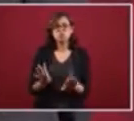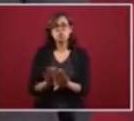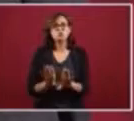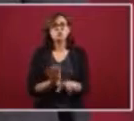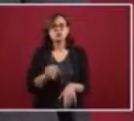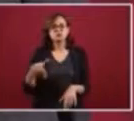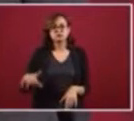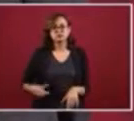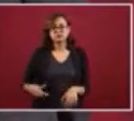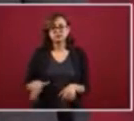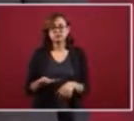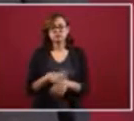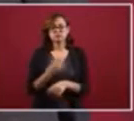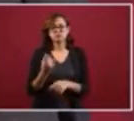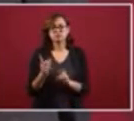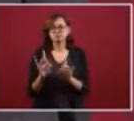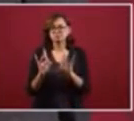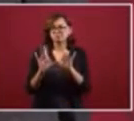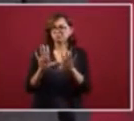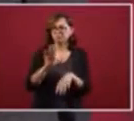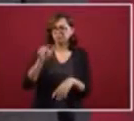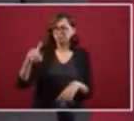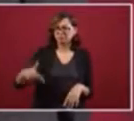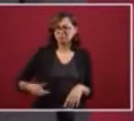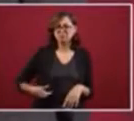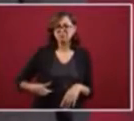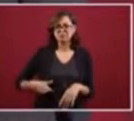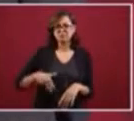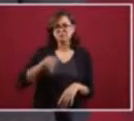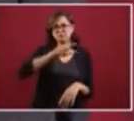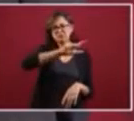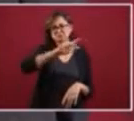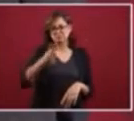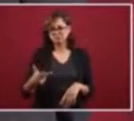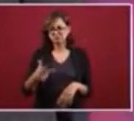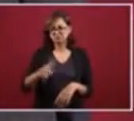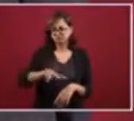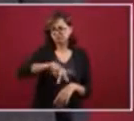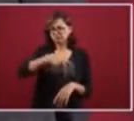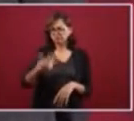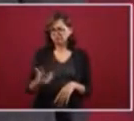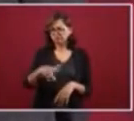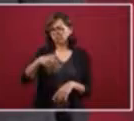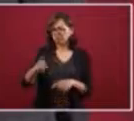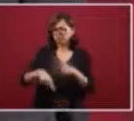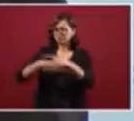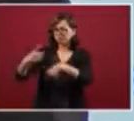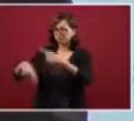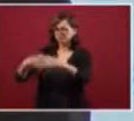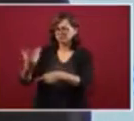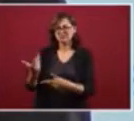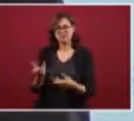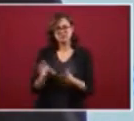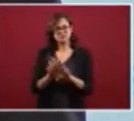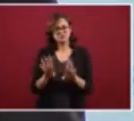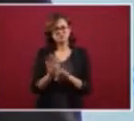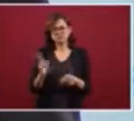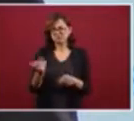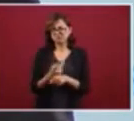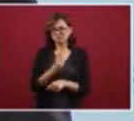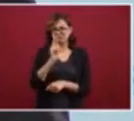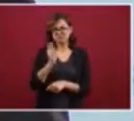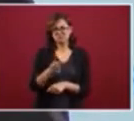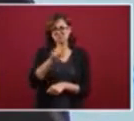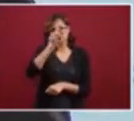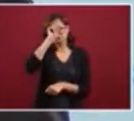porque implicó también una volcadura del aparato, y esto está siendo sujeto de investigación para ver si hay